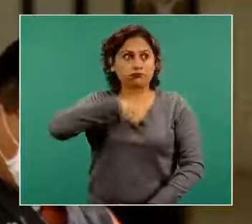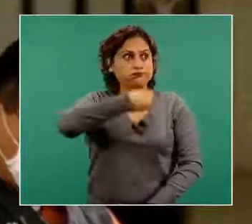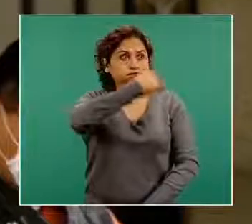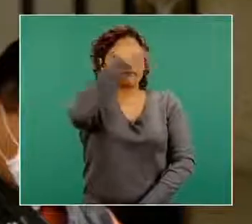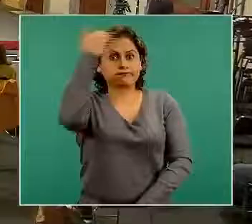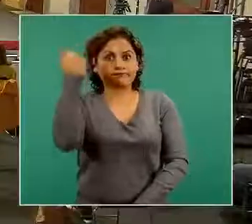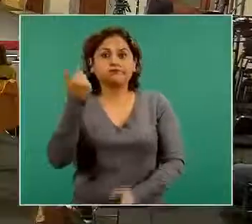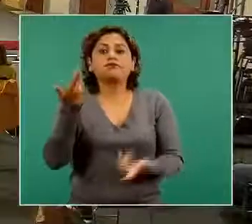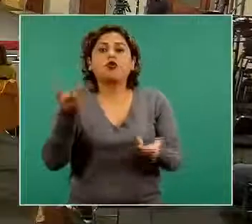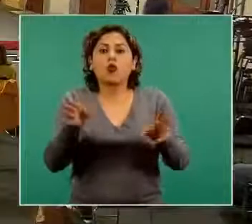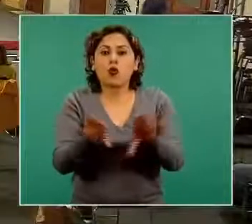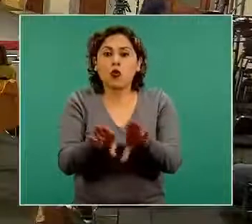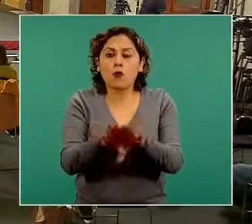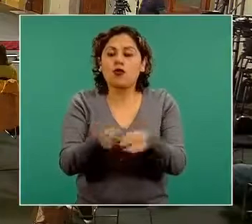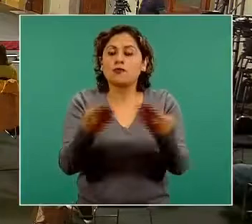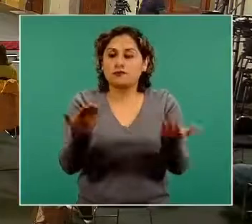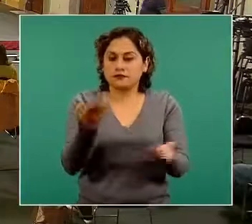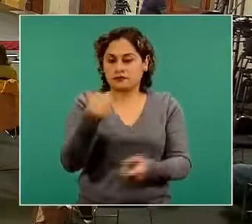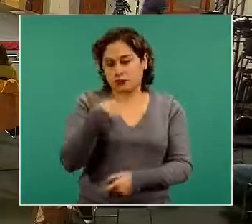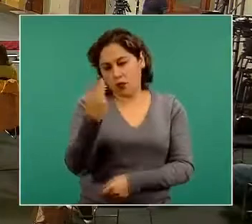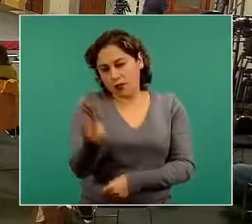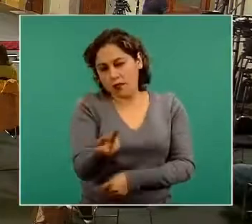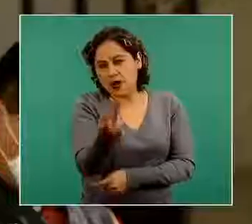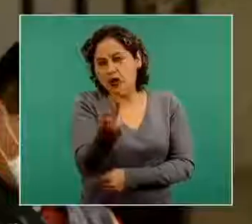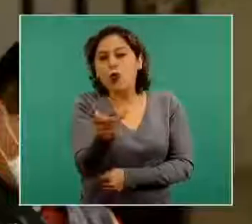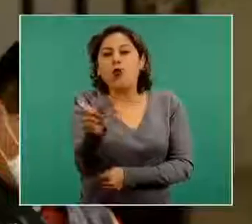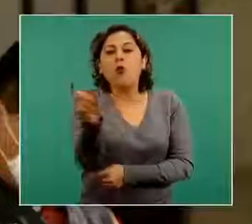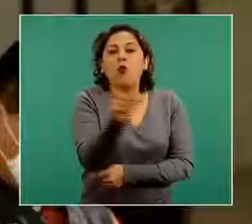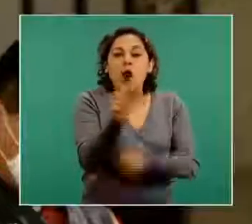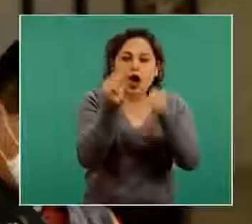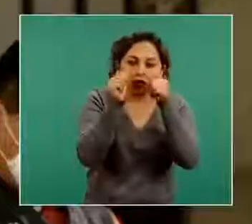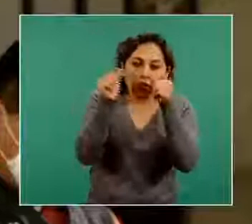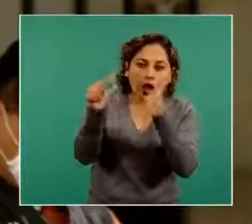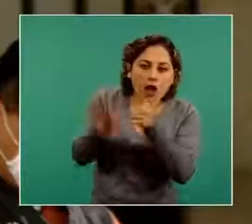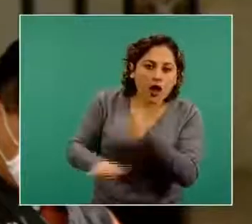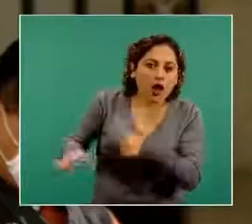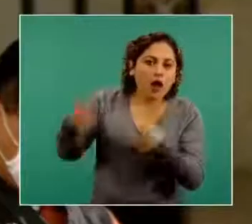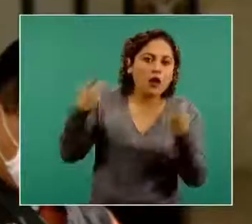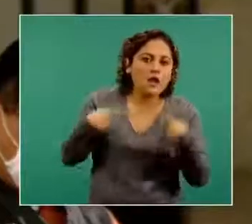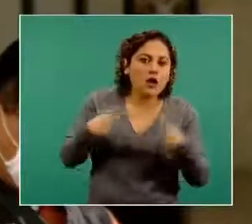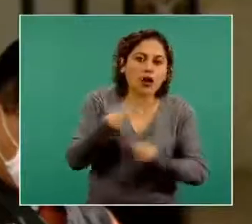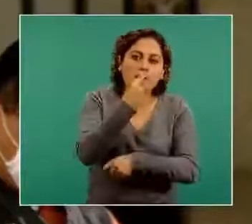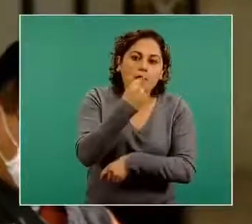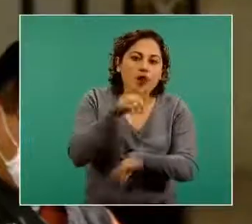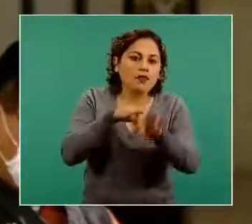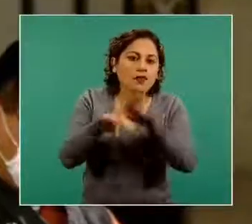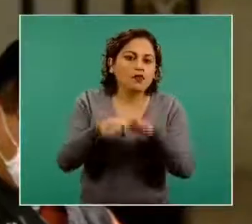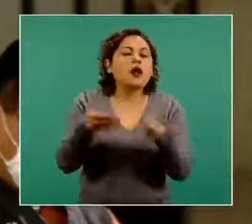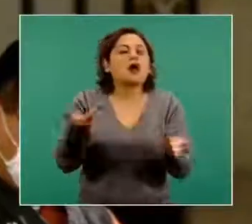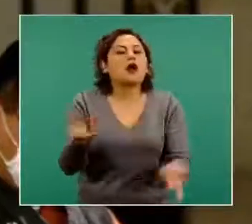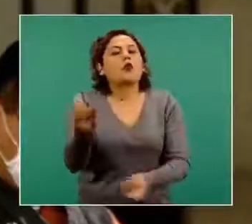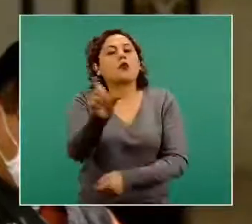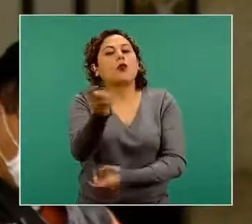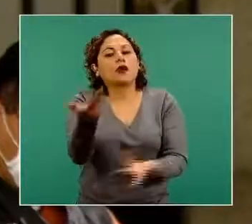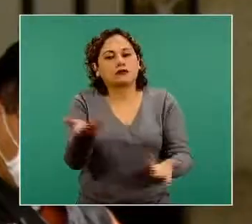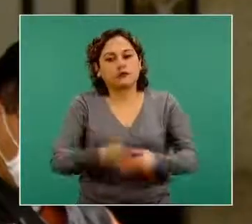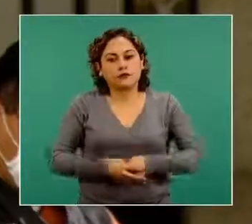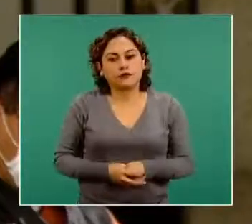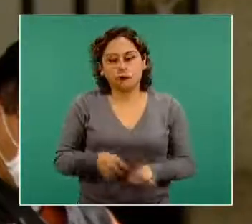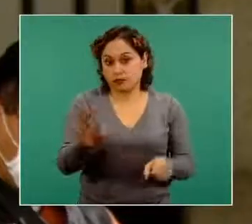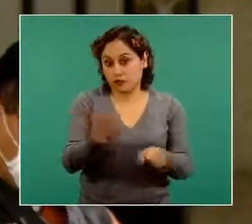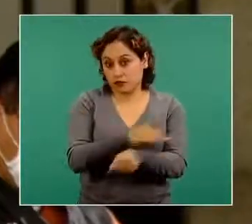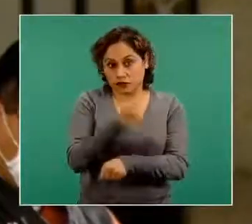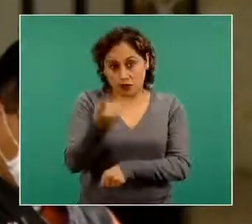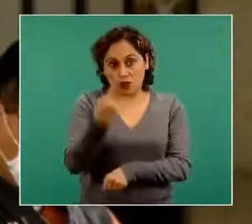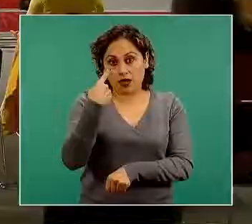propongamos. Esa es la pregunta: ¿cuándo se van a poder contemplar estas personas? Porque también ya han estado brincando, por